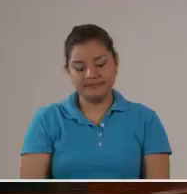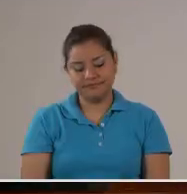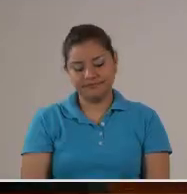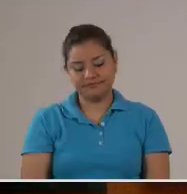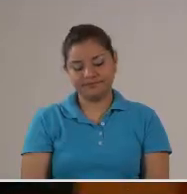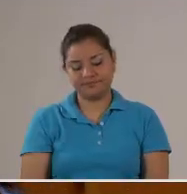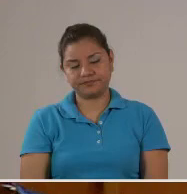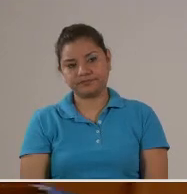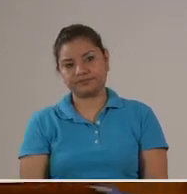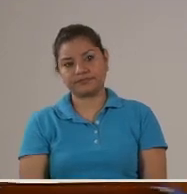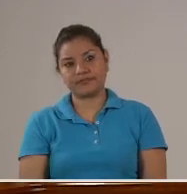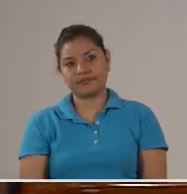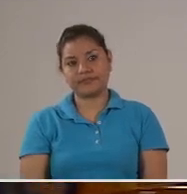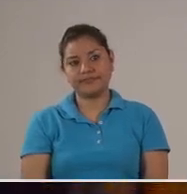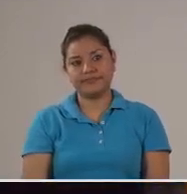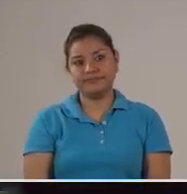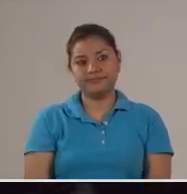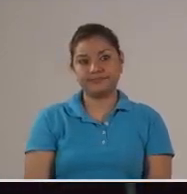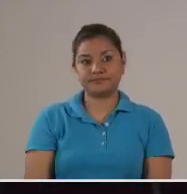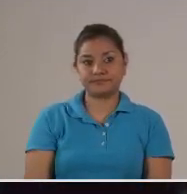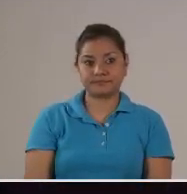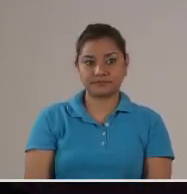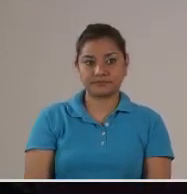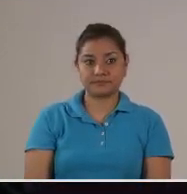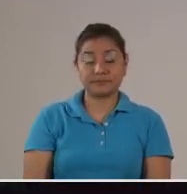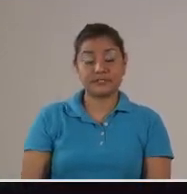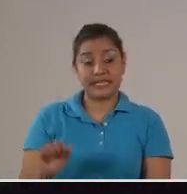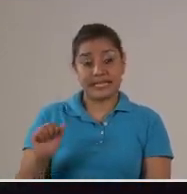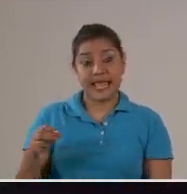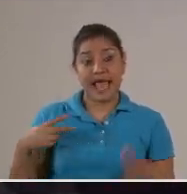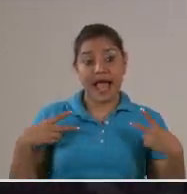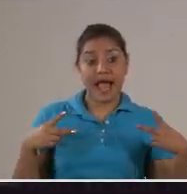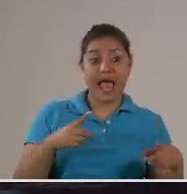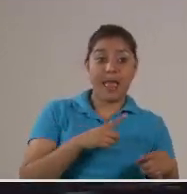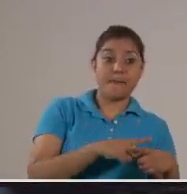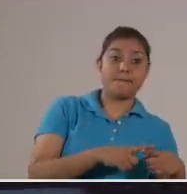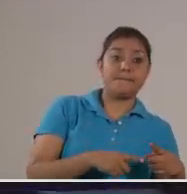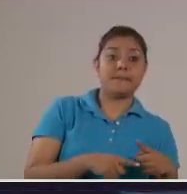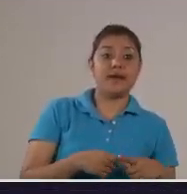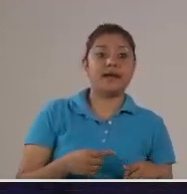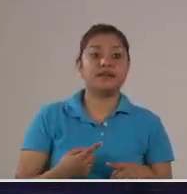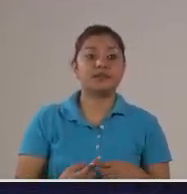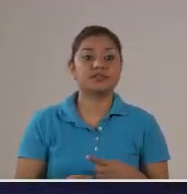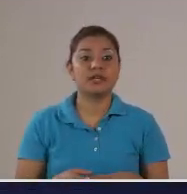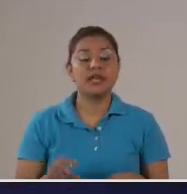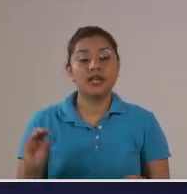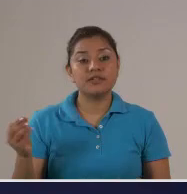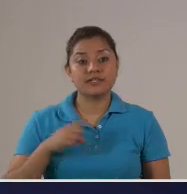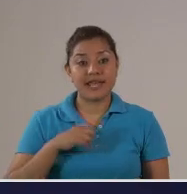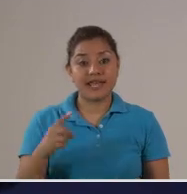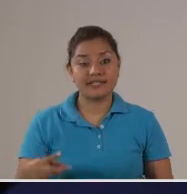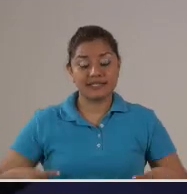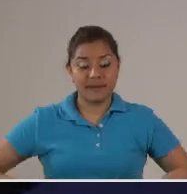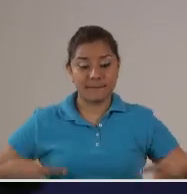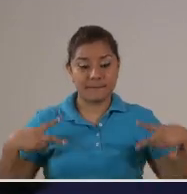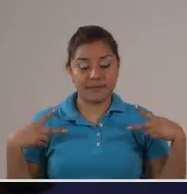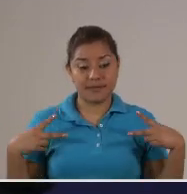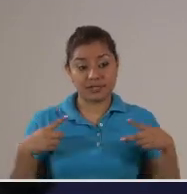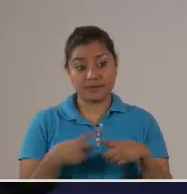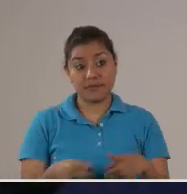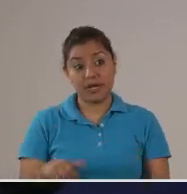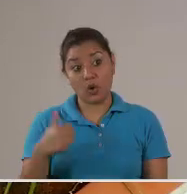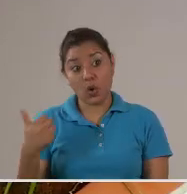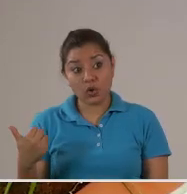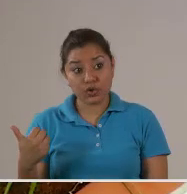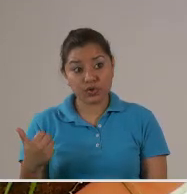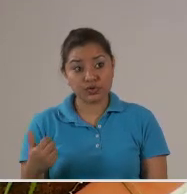dónde si si hay un montón de los que están vivos pero otro montón que ya fueron llenos del Espíritu Santo ya se